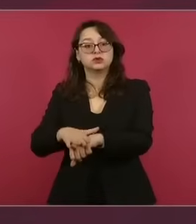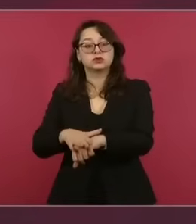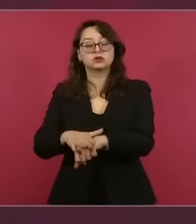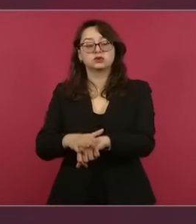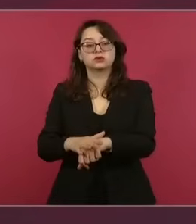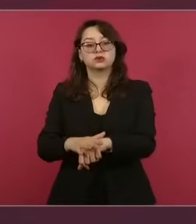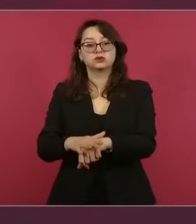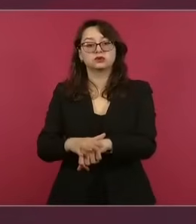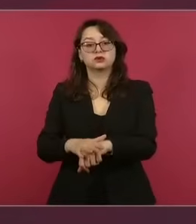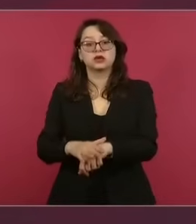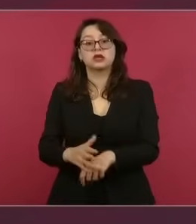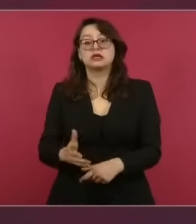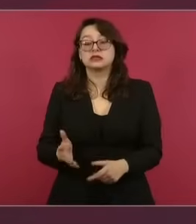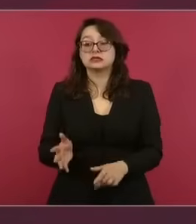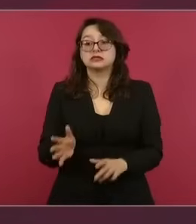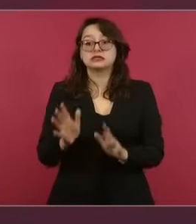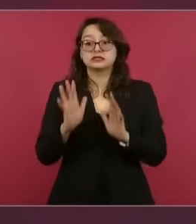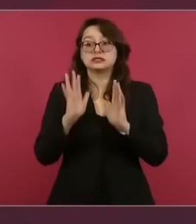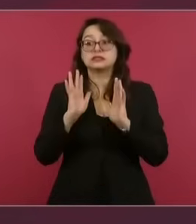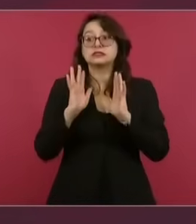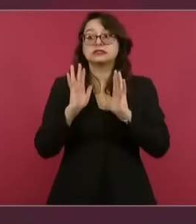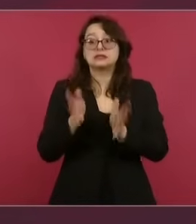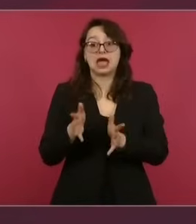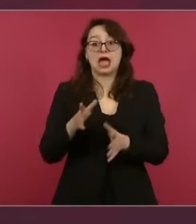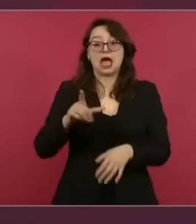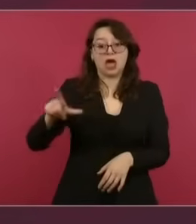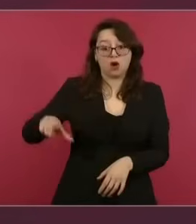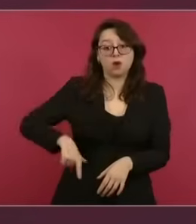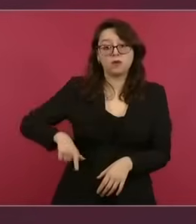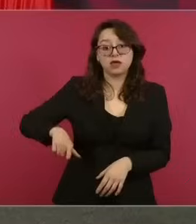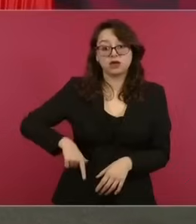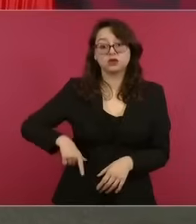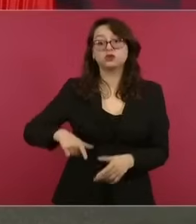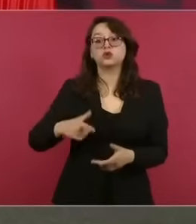de 1,000 promotores